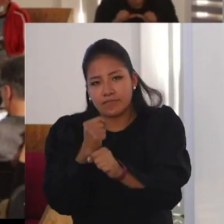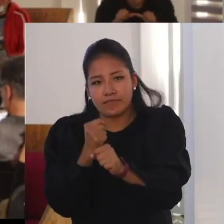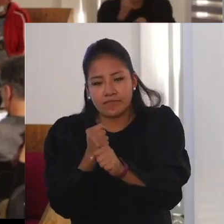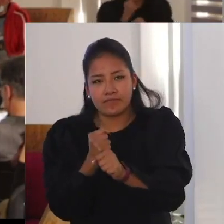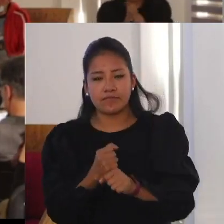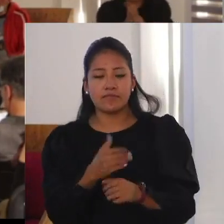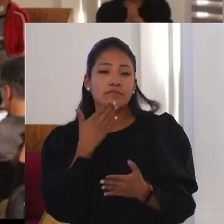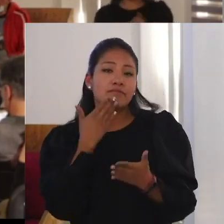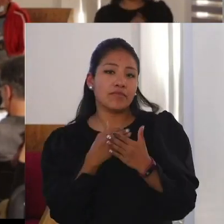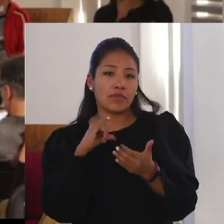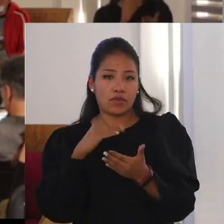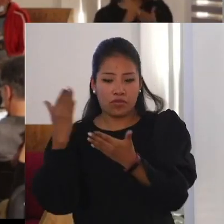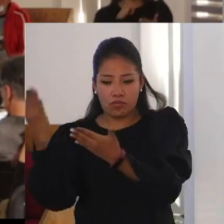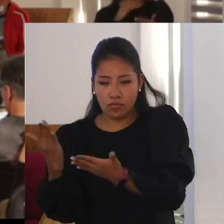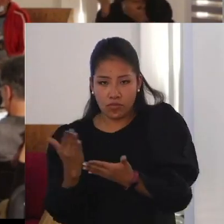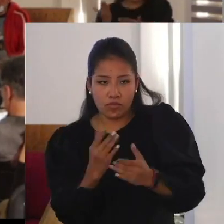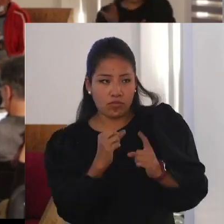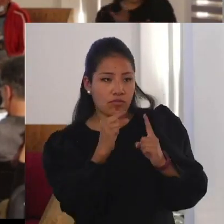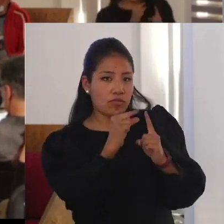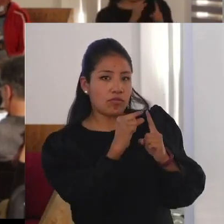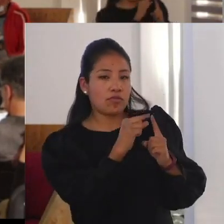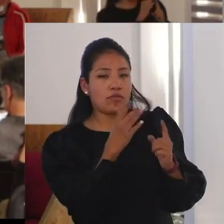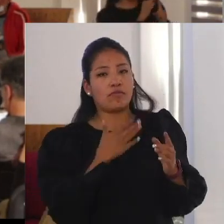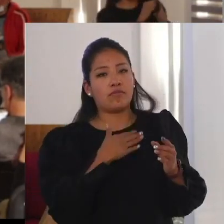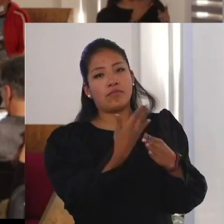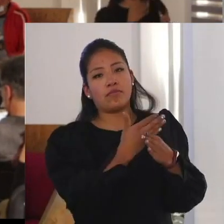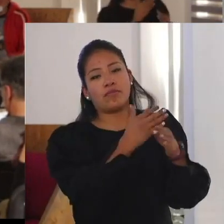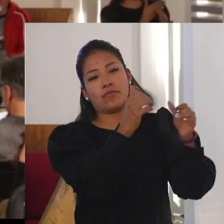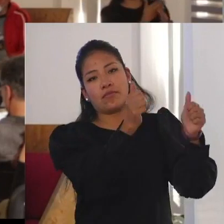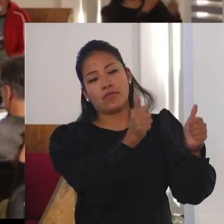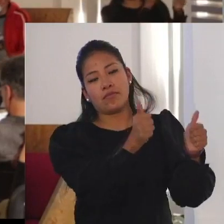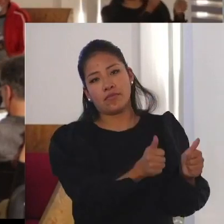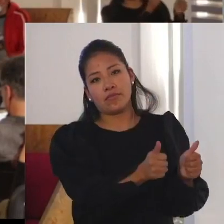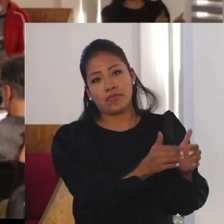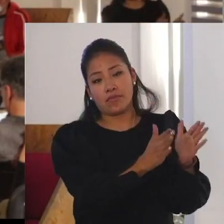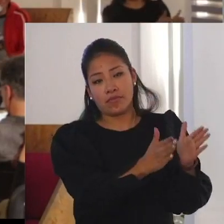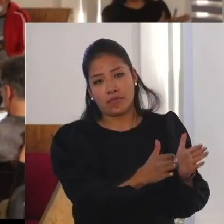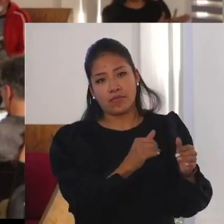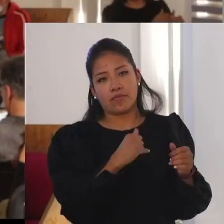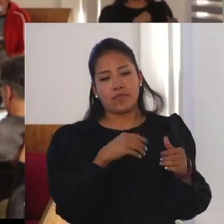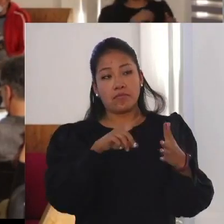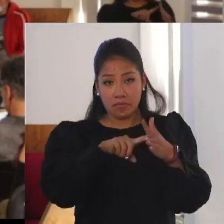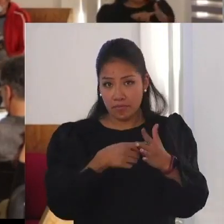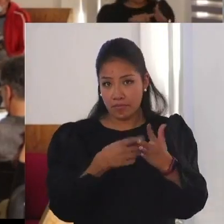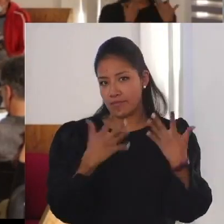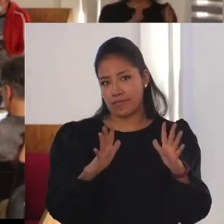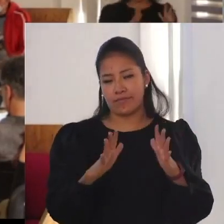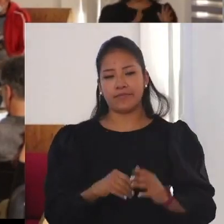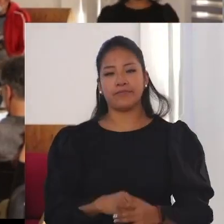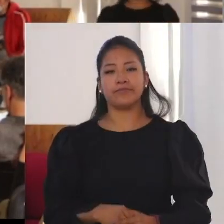que bueno yo voy le voy a pasar la palabra a mis compañeros así comienzan la presentación adelante